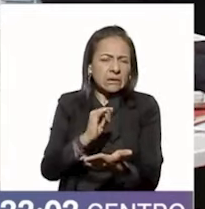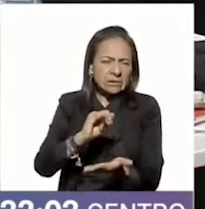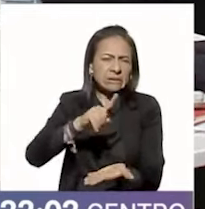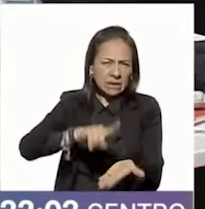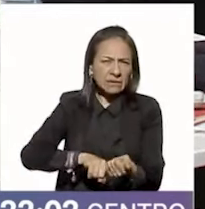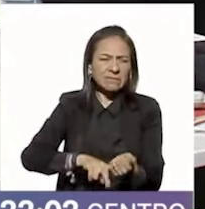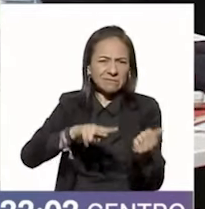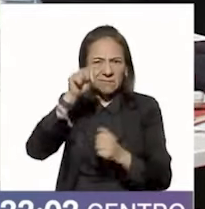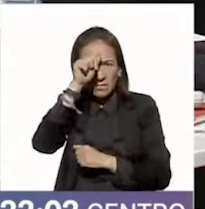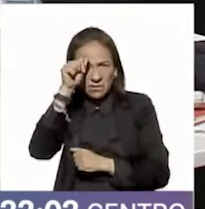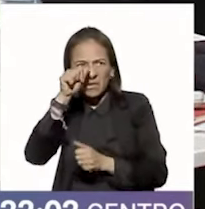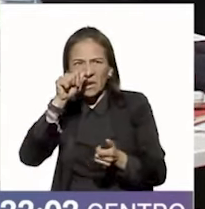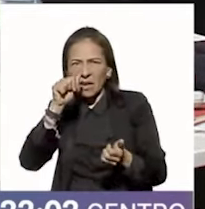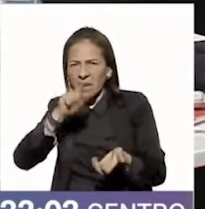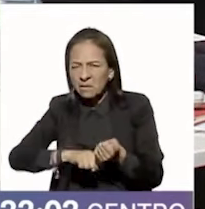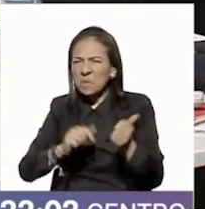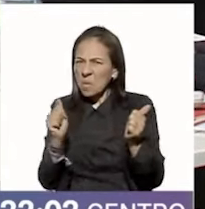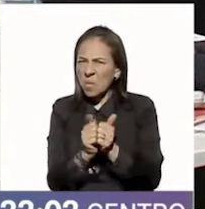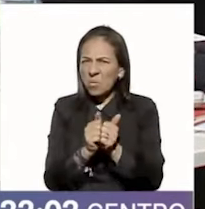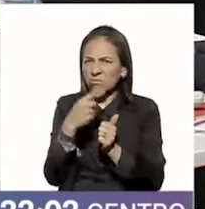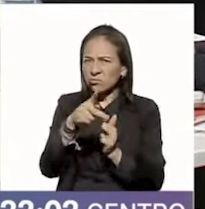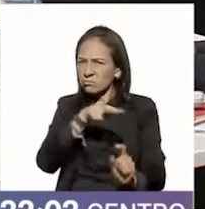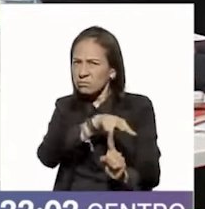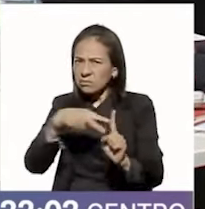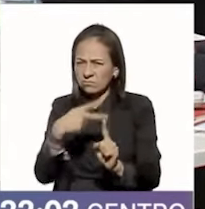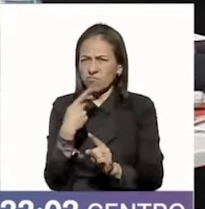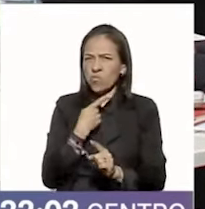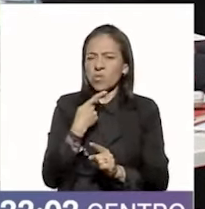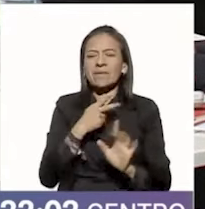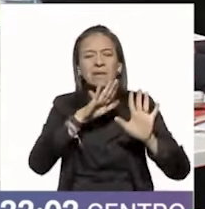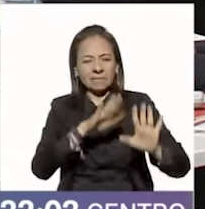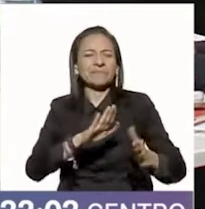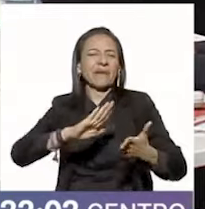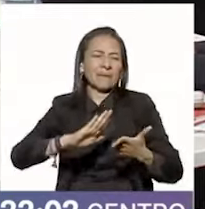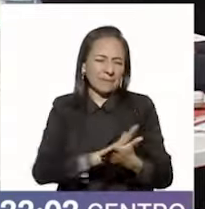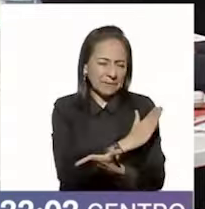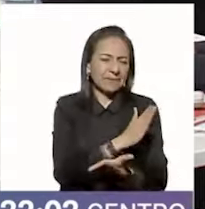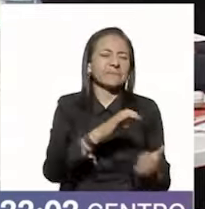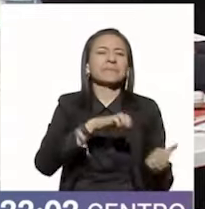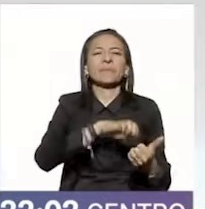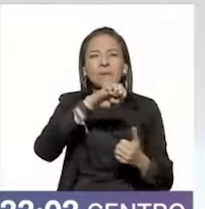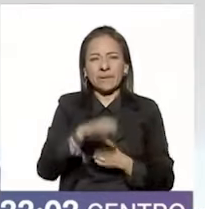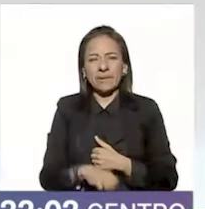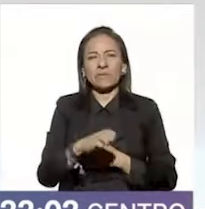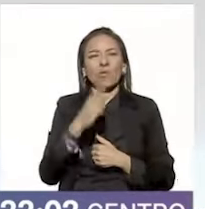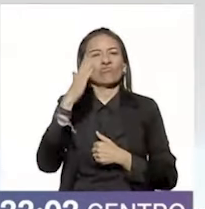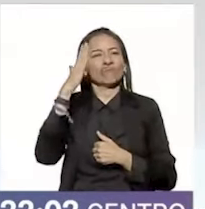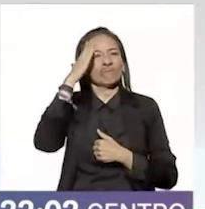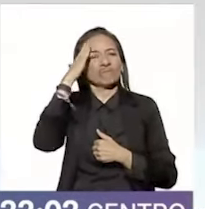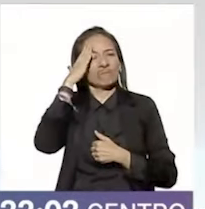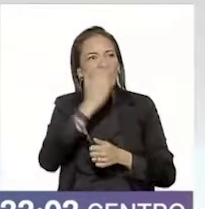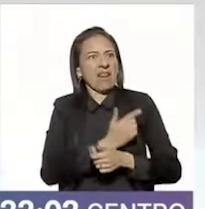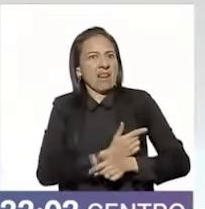hacer política. No, y otra cosa, también el hecho de que tú tengas un papa que sea bastante más liberal que lo que es la